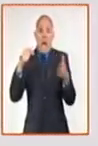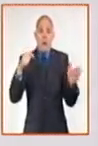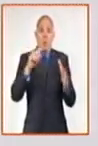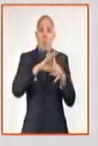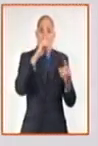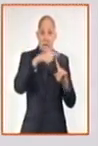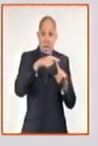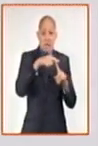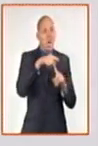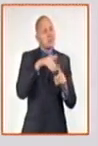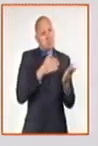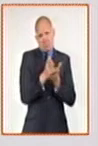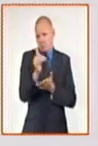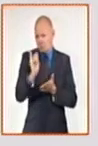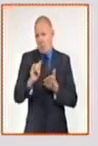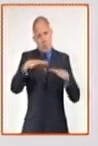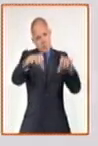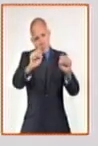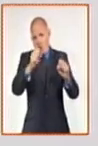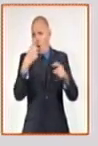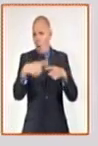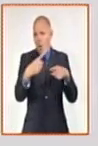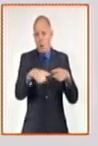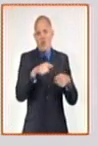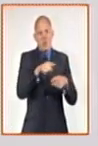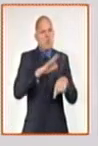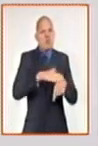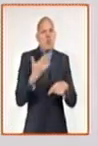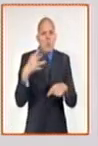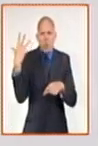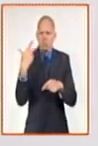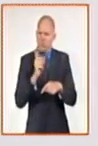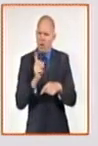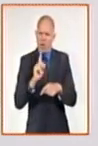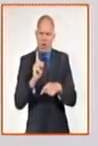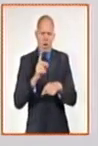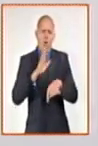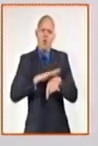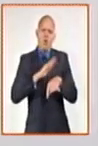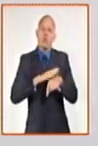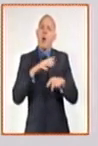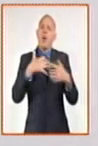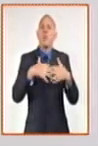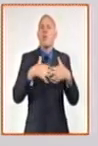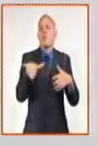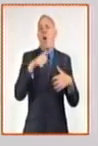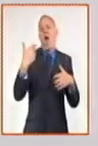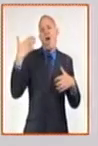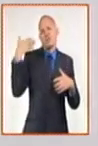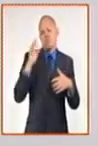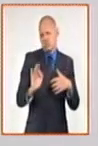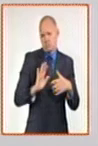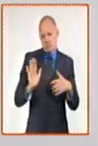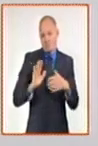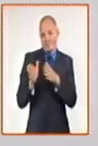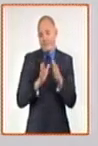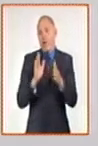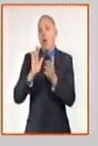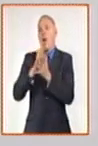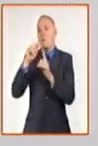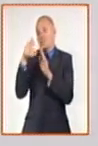hasta Guantánamo están ocurriendo afectaciones al servicio por déficit de capacidad de generación. Y en la región más occidental del país sí está relacionada